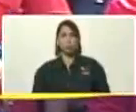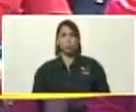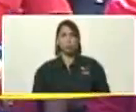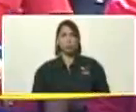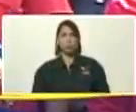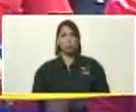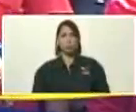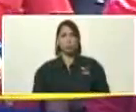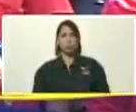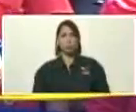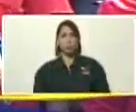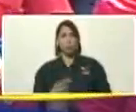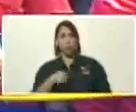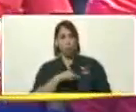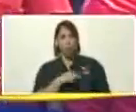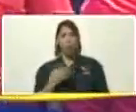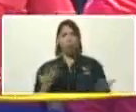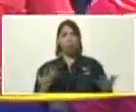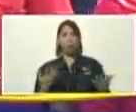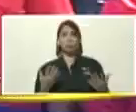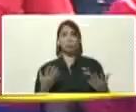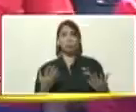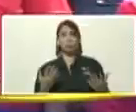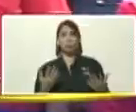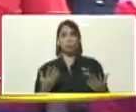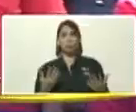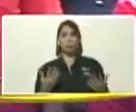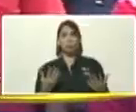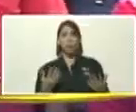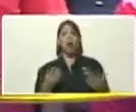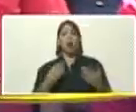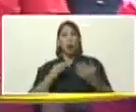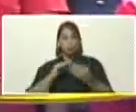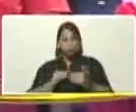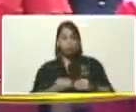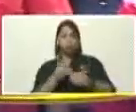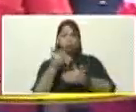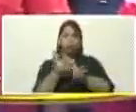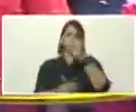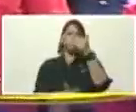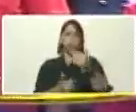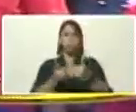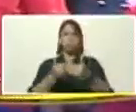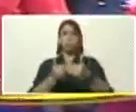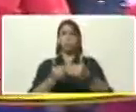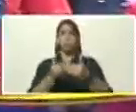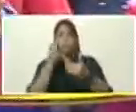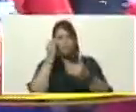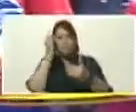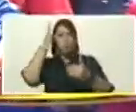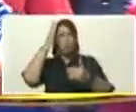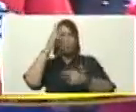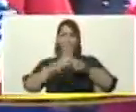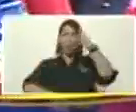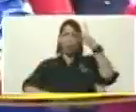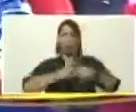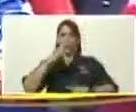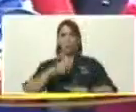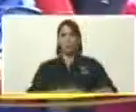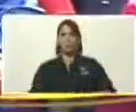Lo hemos tomado en base a la recuperación paulatina de la capacidad productiva